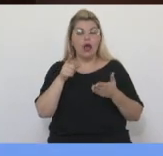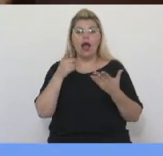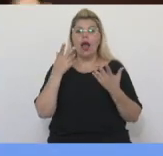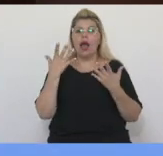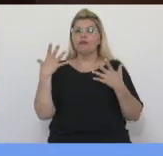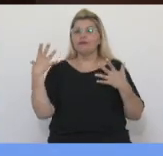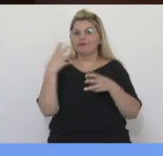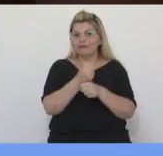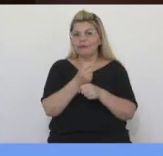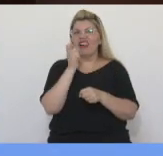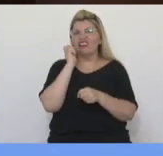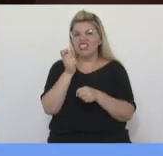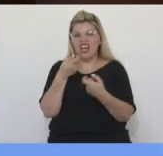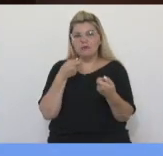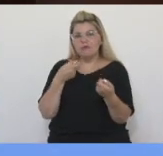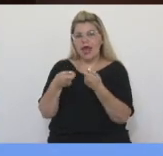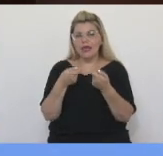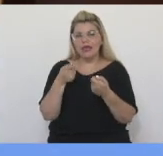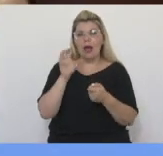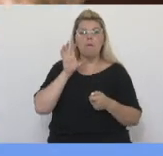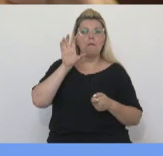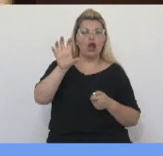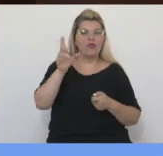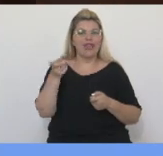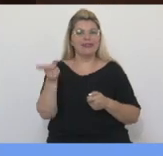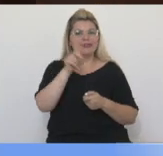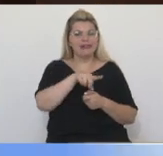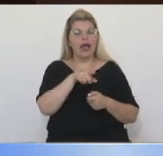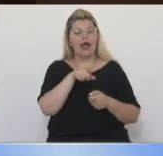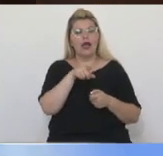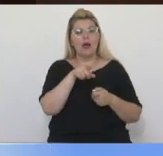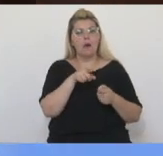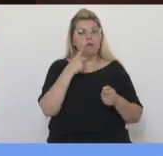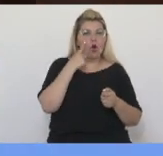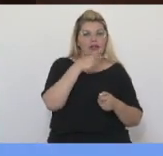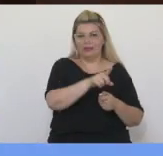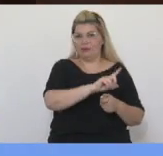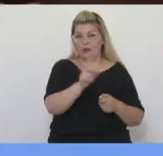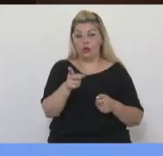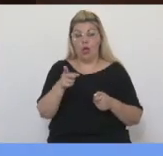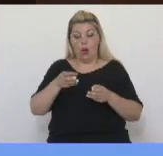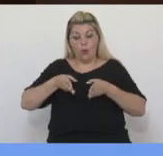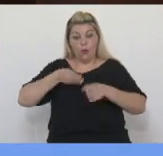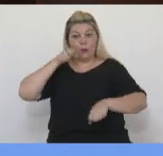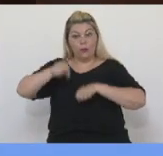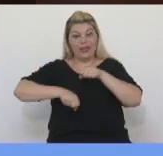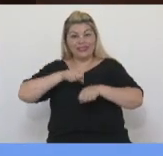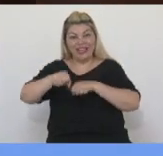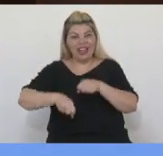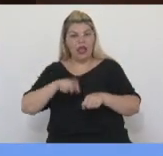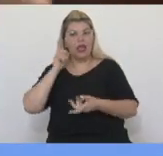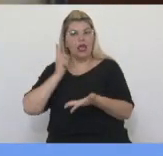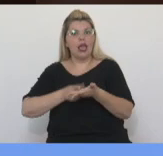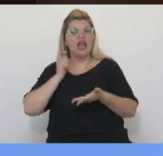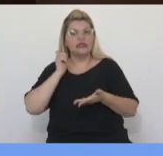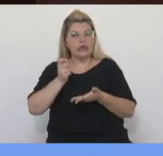lo maneja la provincia no el municipio las bicisendas las hace la provincia sin autorización atropellando la autonomía